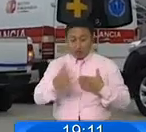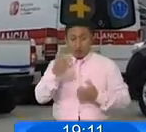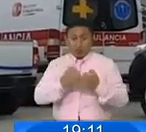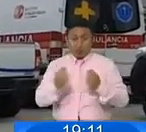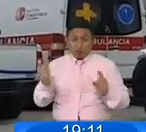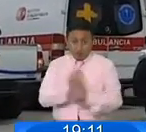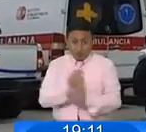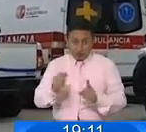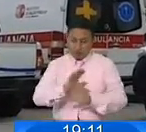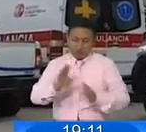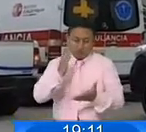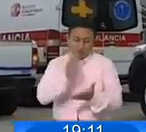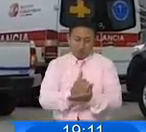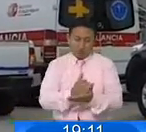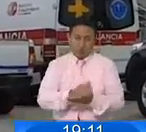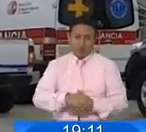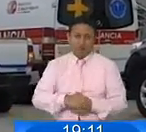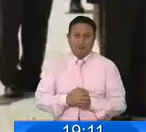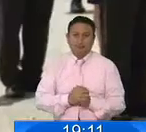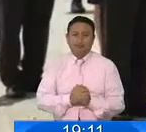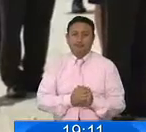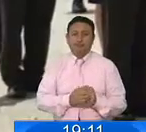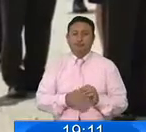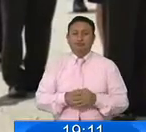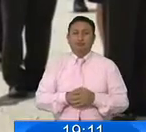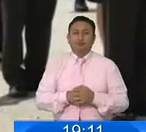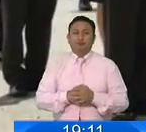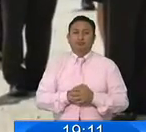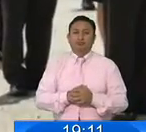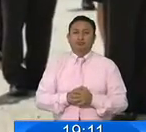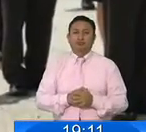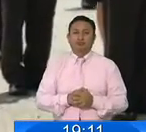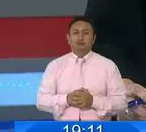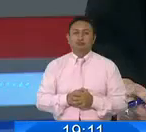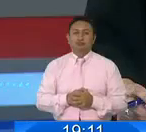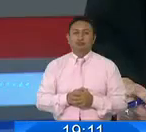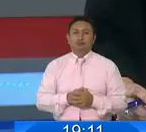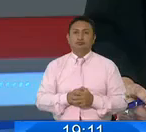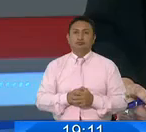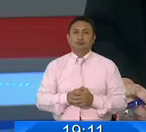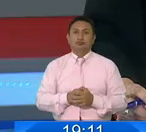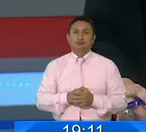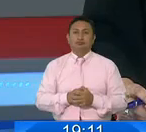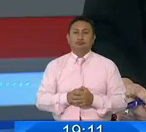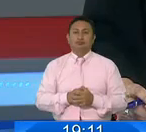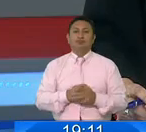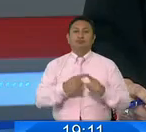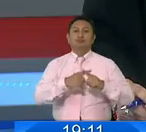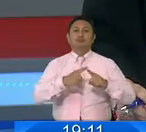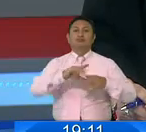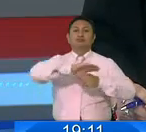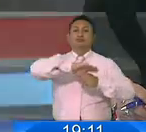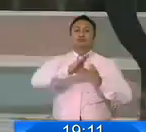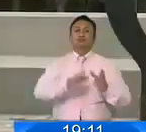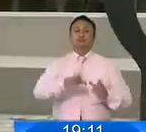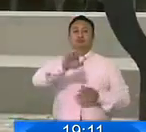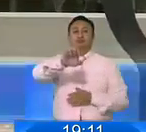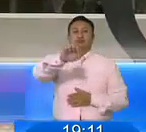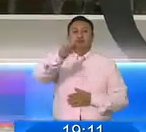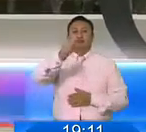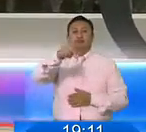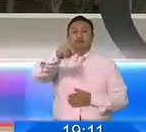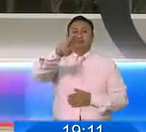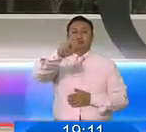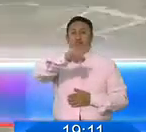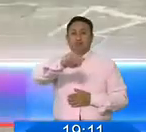violentos en loja informó marcela constante brito la excanciller maría fernanda espinoza rindió